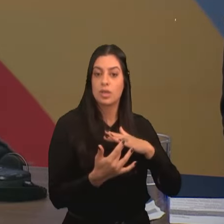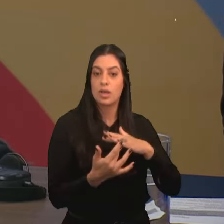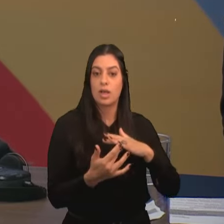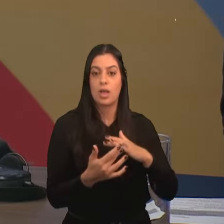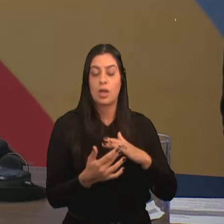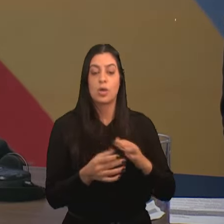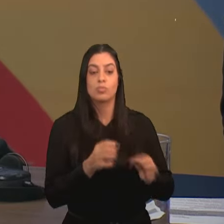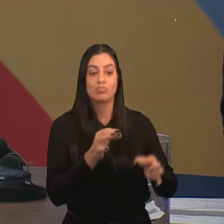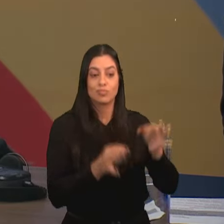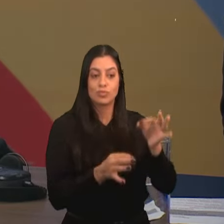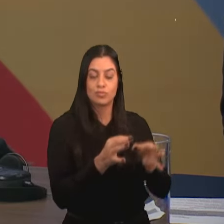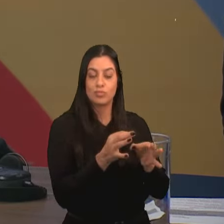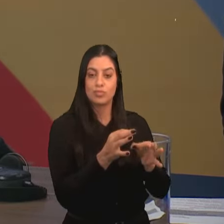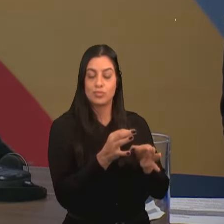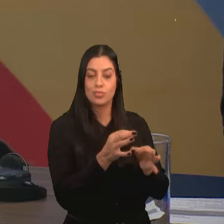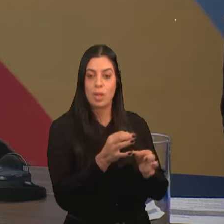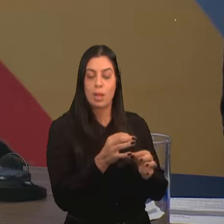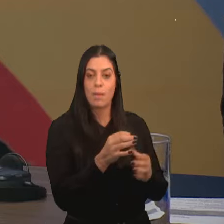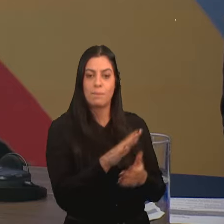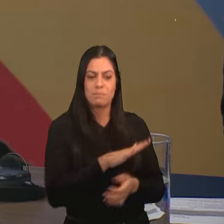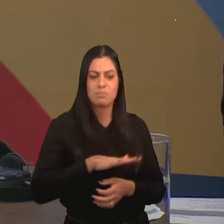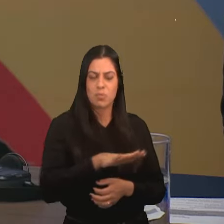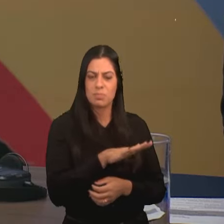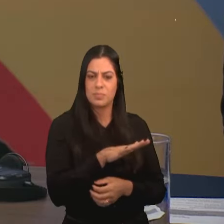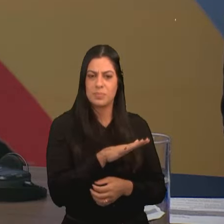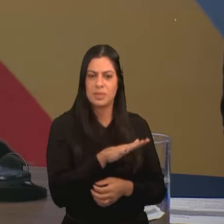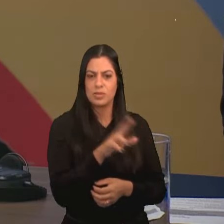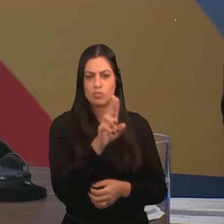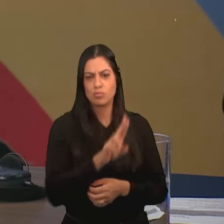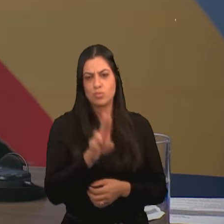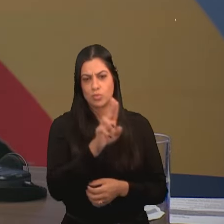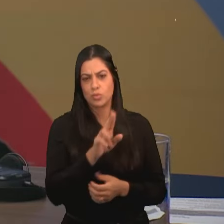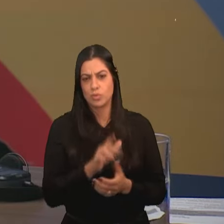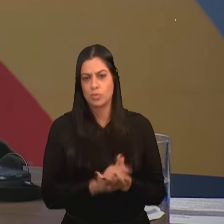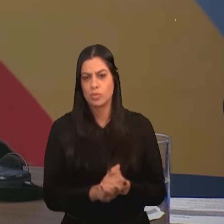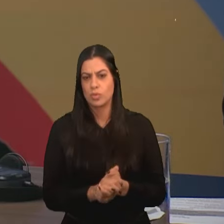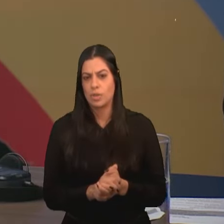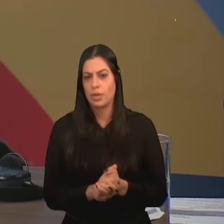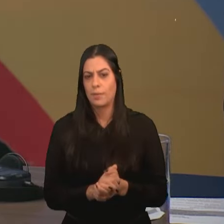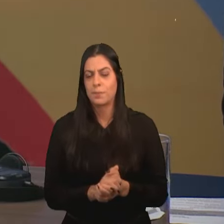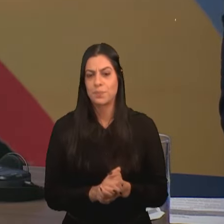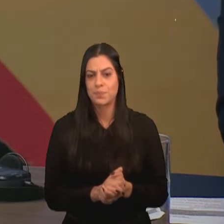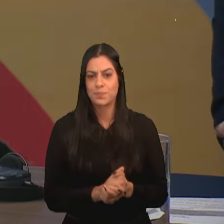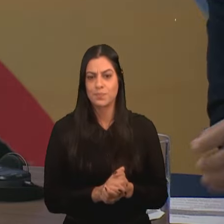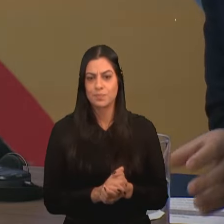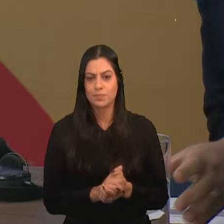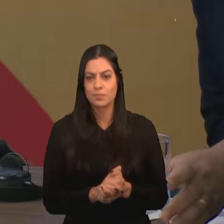tomadas con base en nuestros usos? Y un punto muy importante,